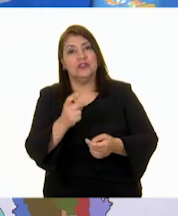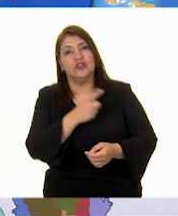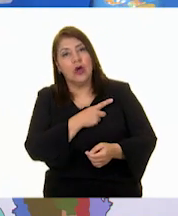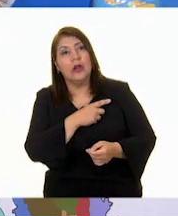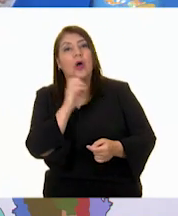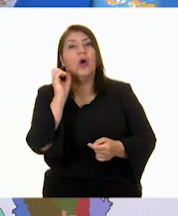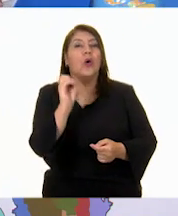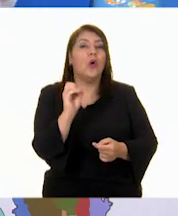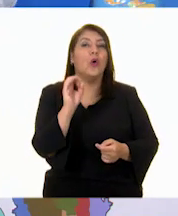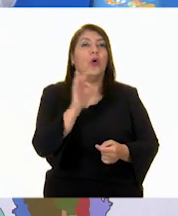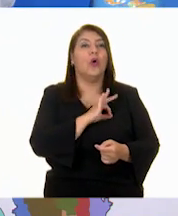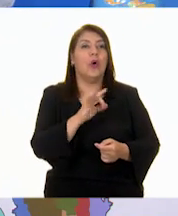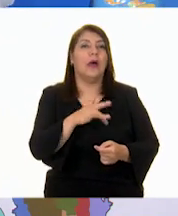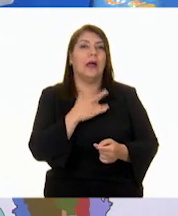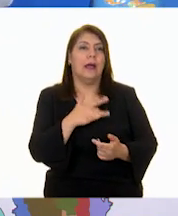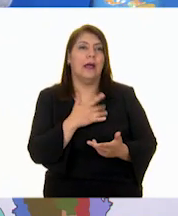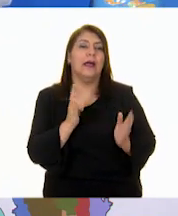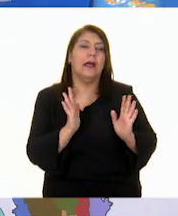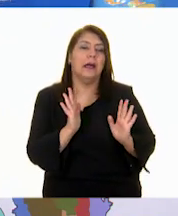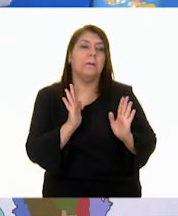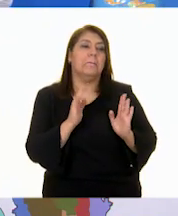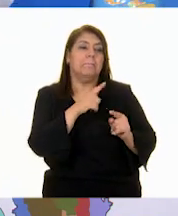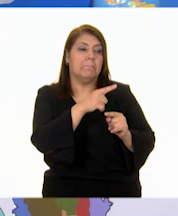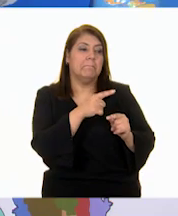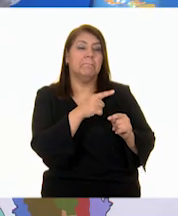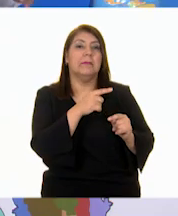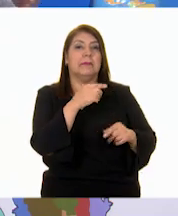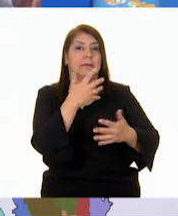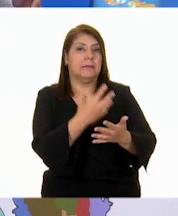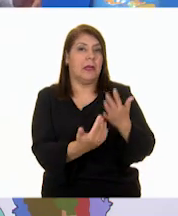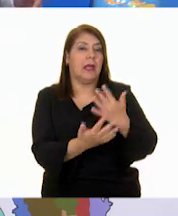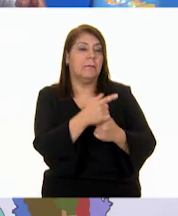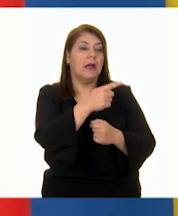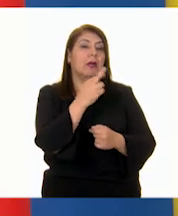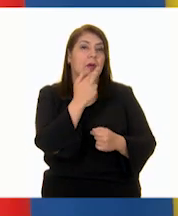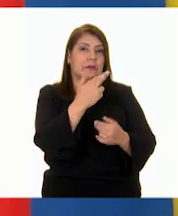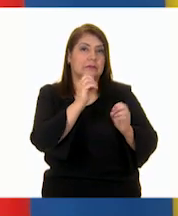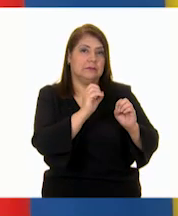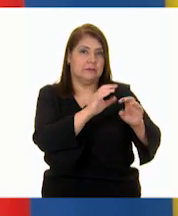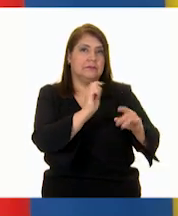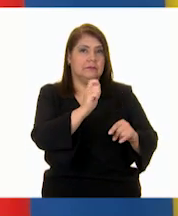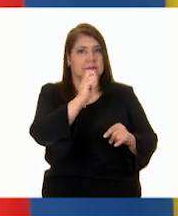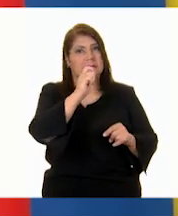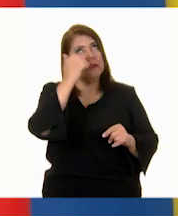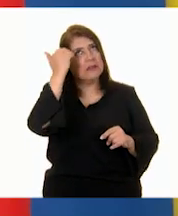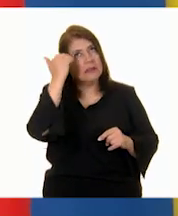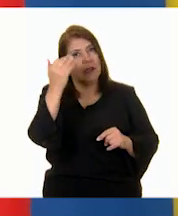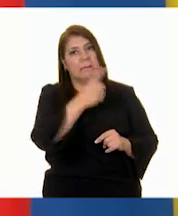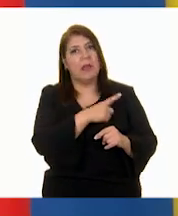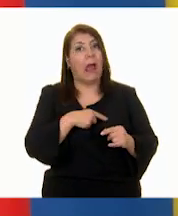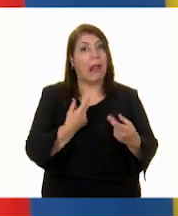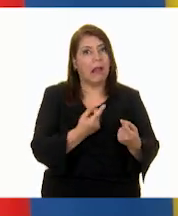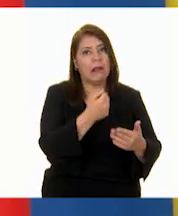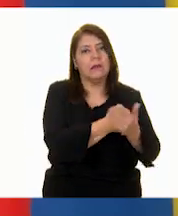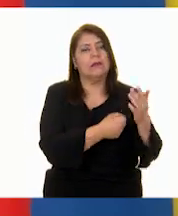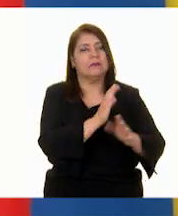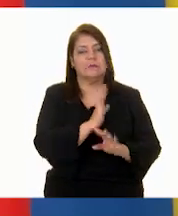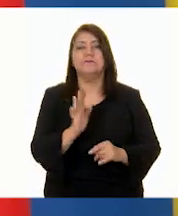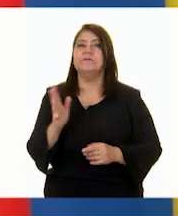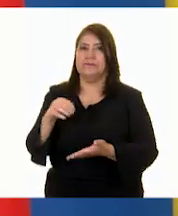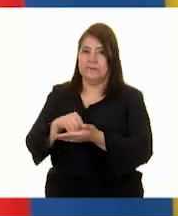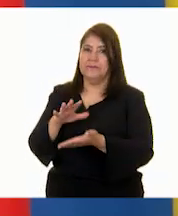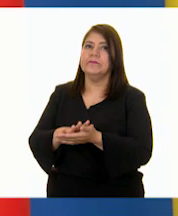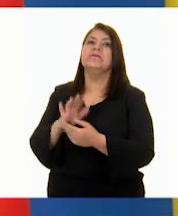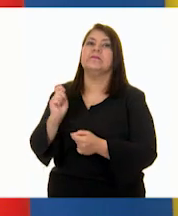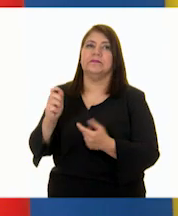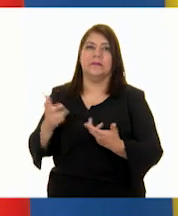el trabajo por ella. Hay que darle el tiempo que requiera para responder. Muy bien, maestro, ya lo anotamos y así lo haremos,